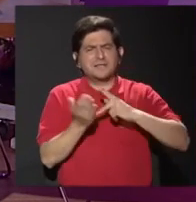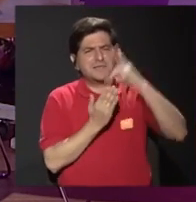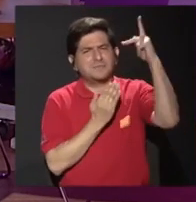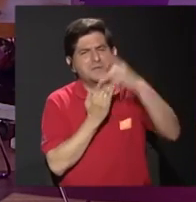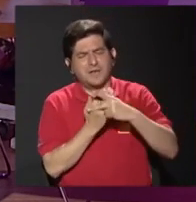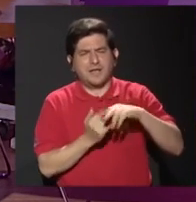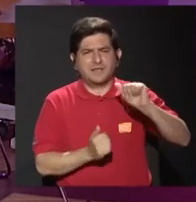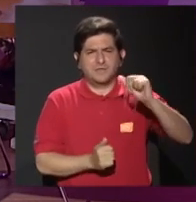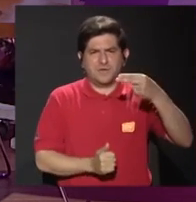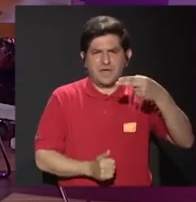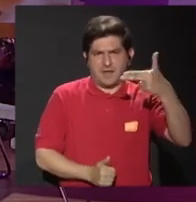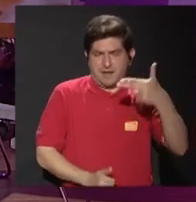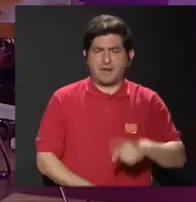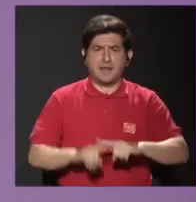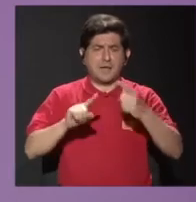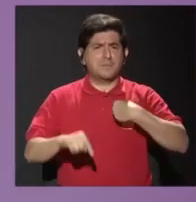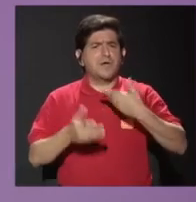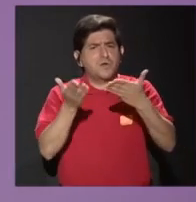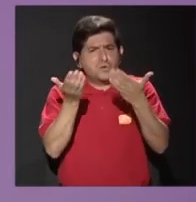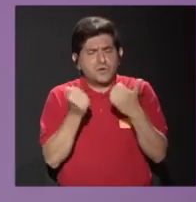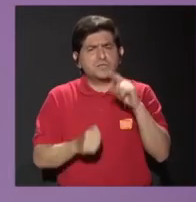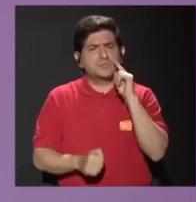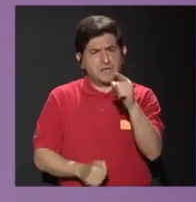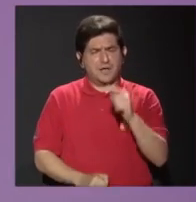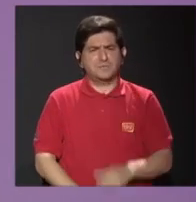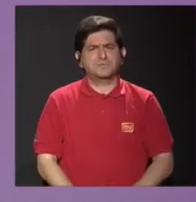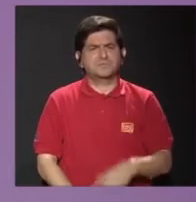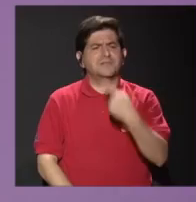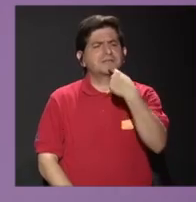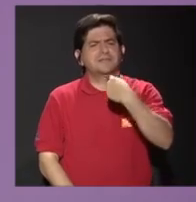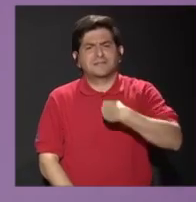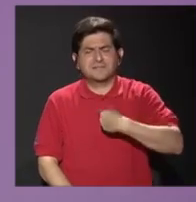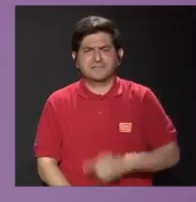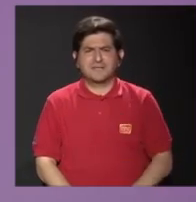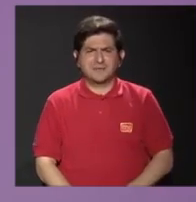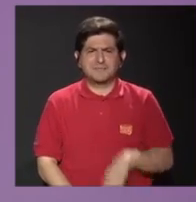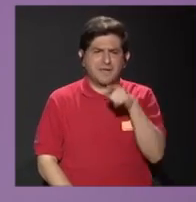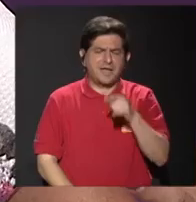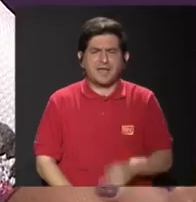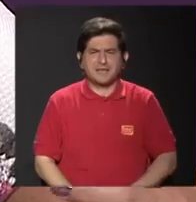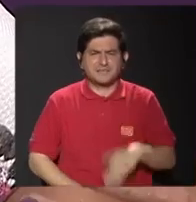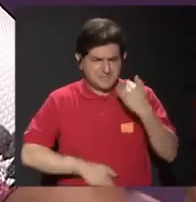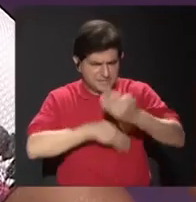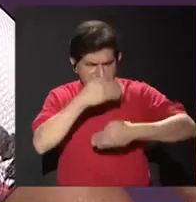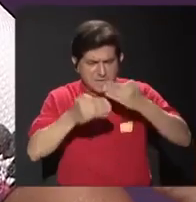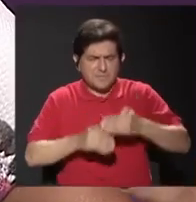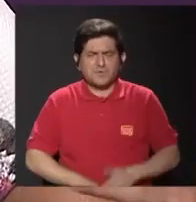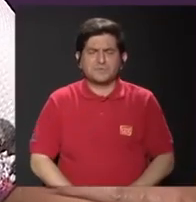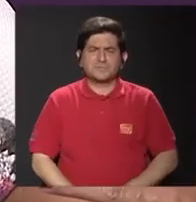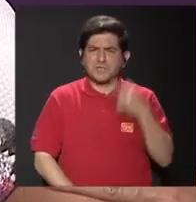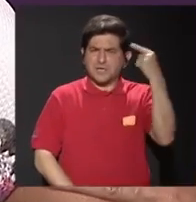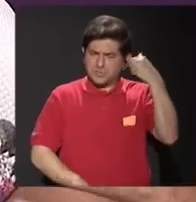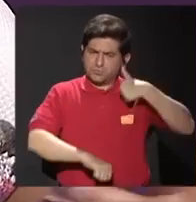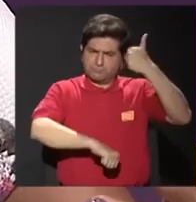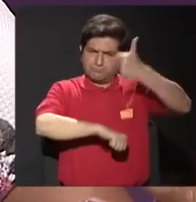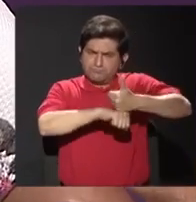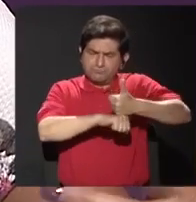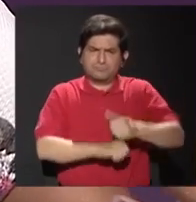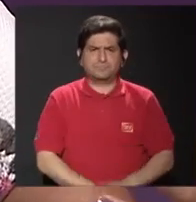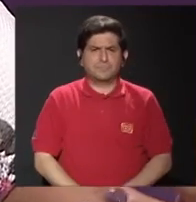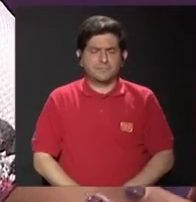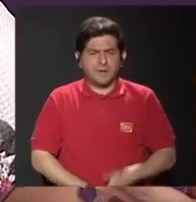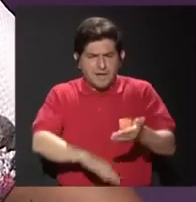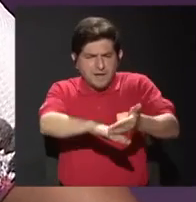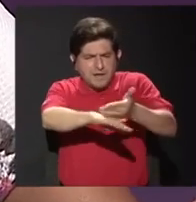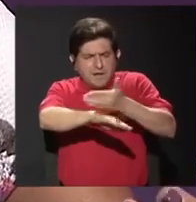programa pero no quisiera hacerlo sin que antes usted nos diga cuál es esa ruta que el gobierno se ha trazado para hacer